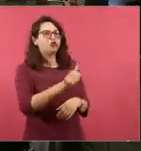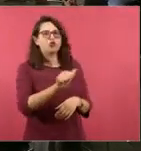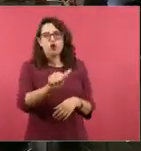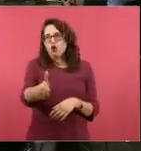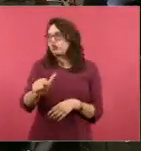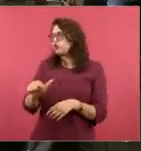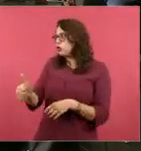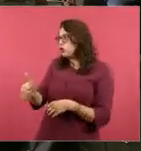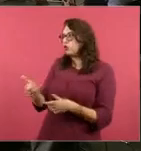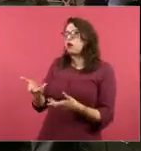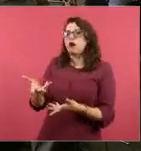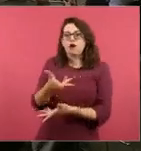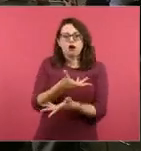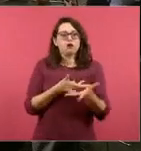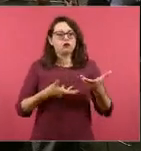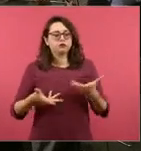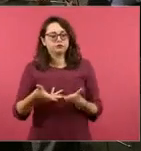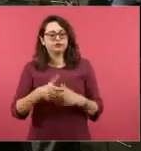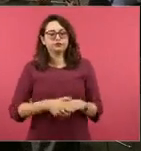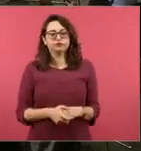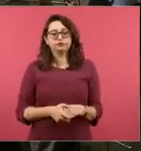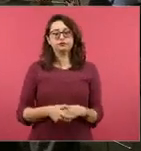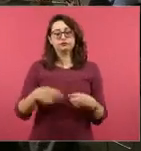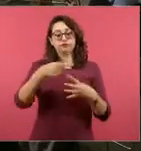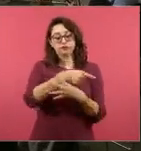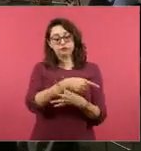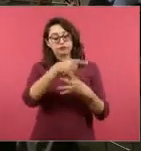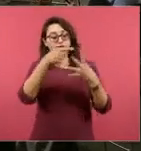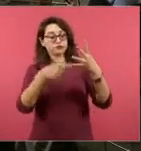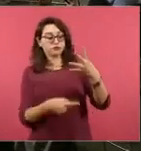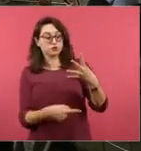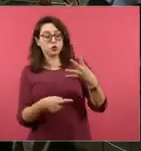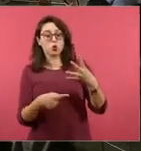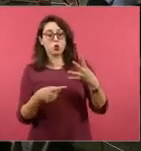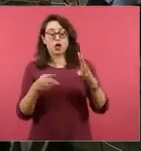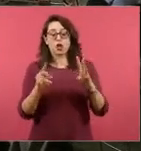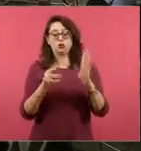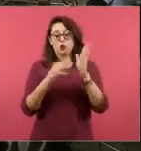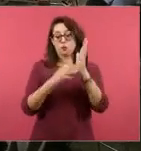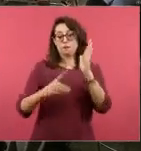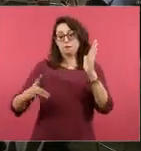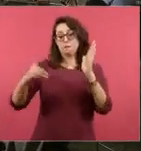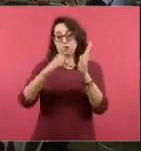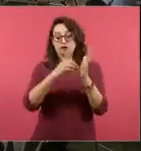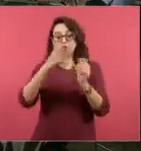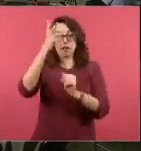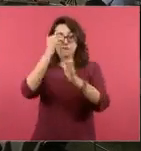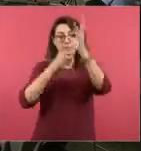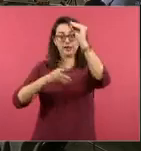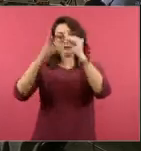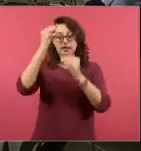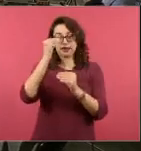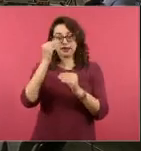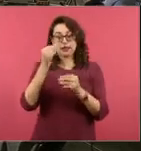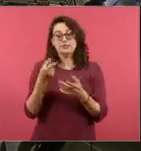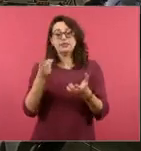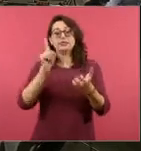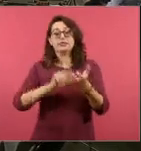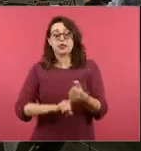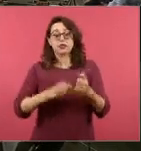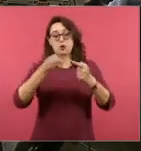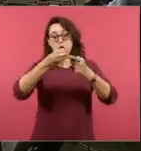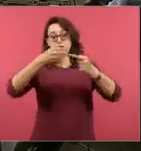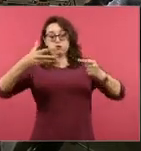De una forma ideal, los 4 campos de saberes que ya mencionó Alberto tienen 9 fases con las que trabajamos. Sin embargo,